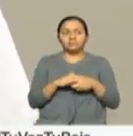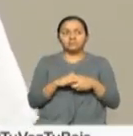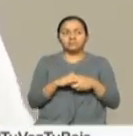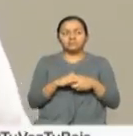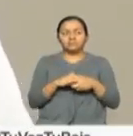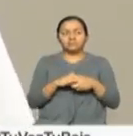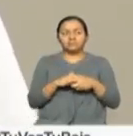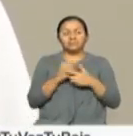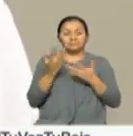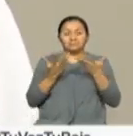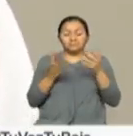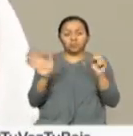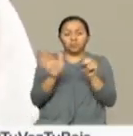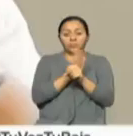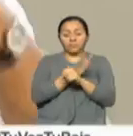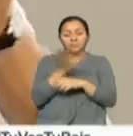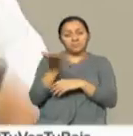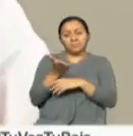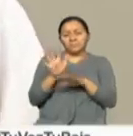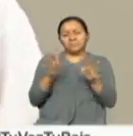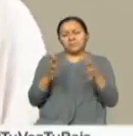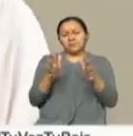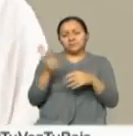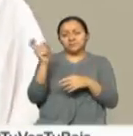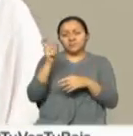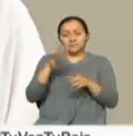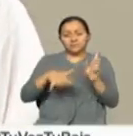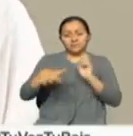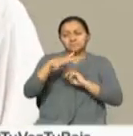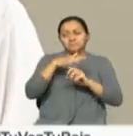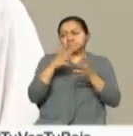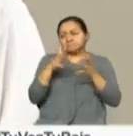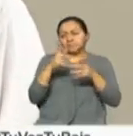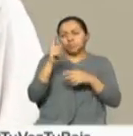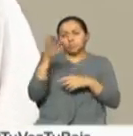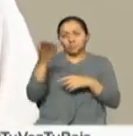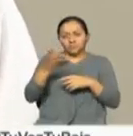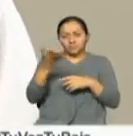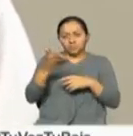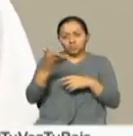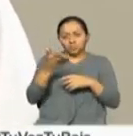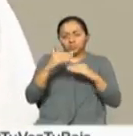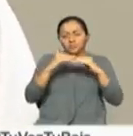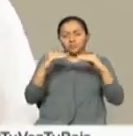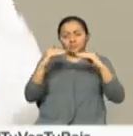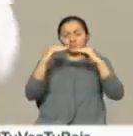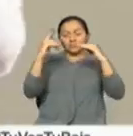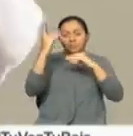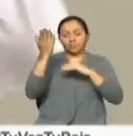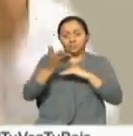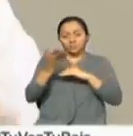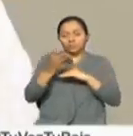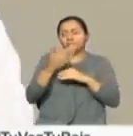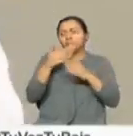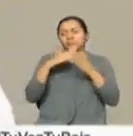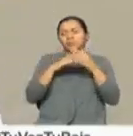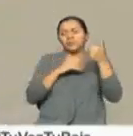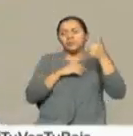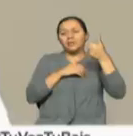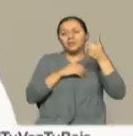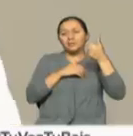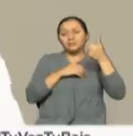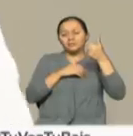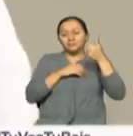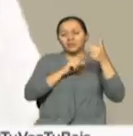Para una planta completa docente, por lo menos necesitan un profesor por nivel. 10 de básica, suponiendo una escuela básica,